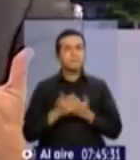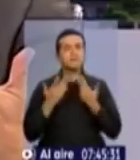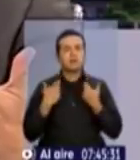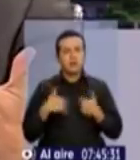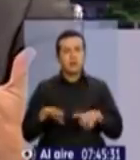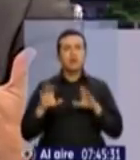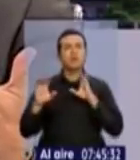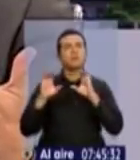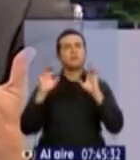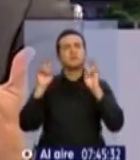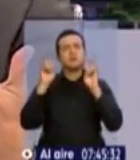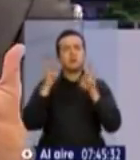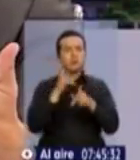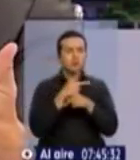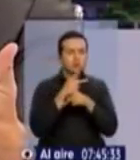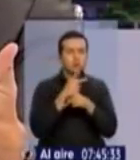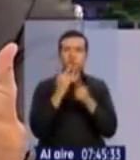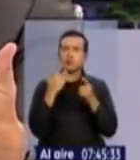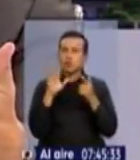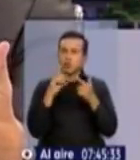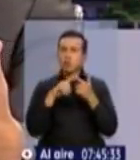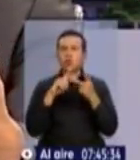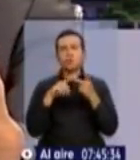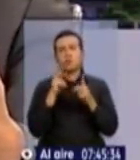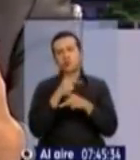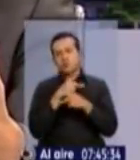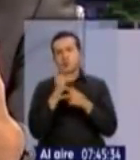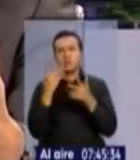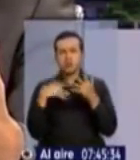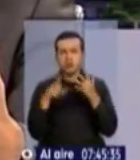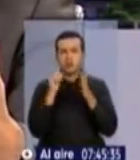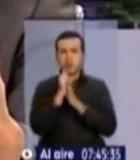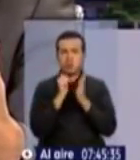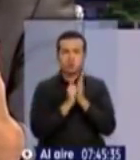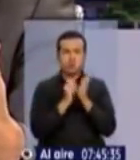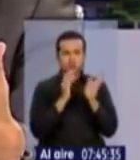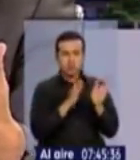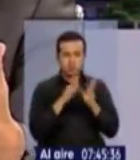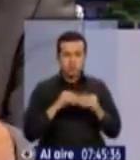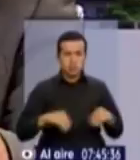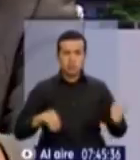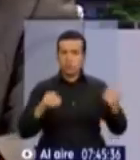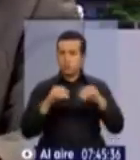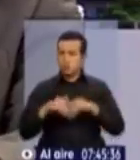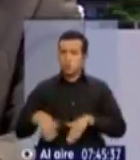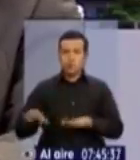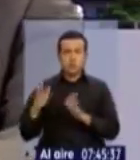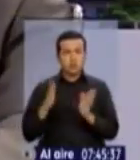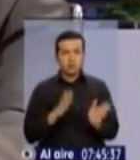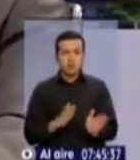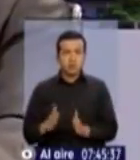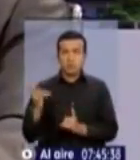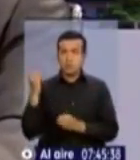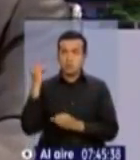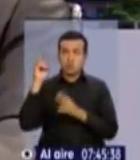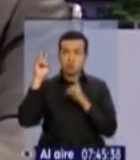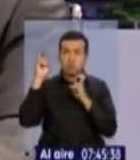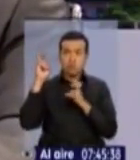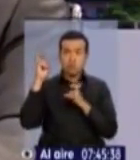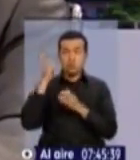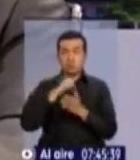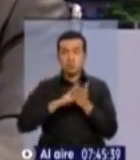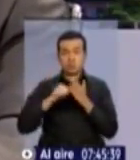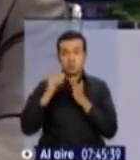encadenamientos y hemos hablado de productividad ya teníamos agendas territoriales eso es con lo cual esto que me señala respecto a lo dicho por la ministra no es